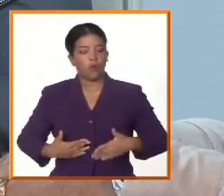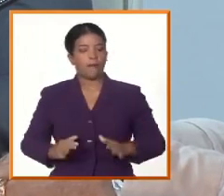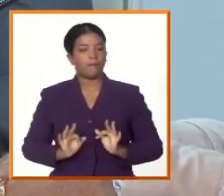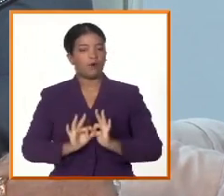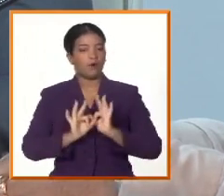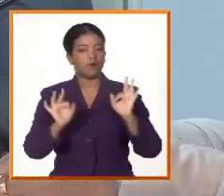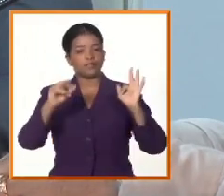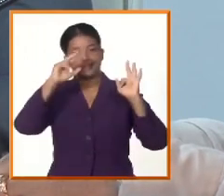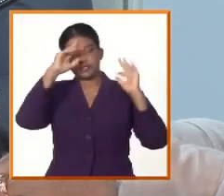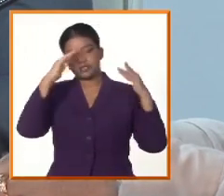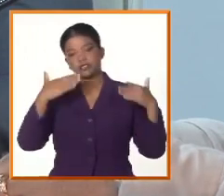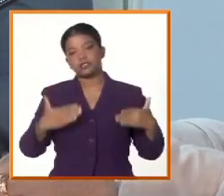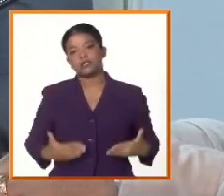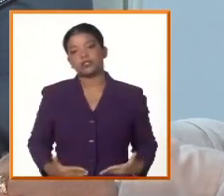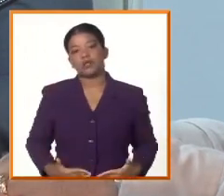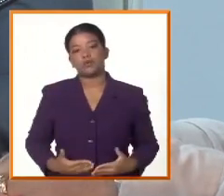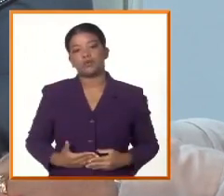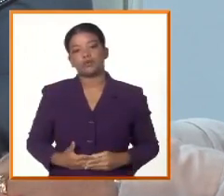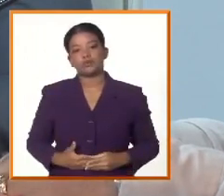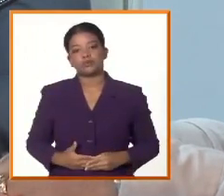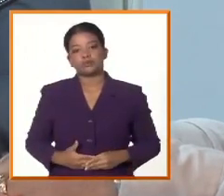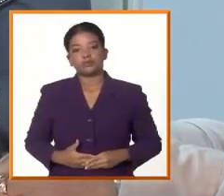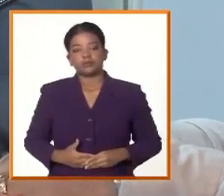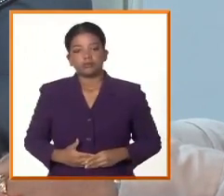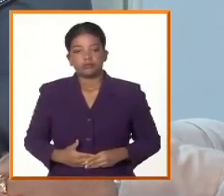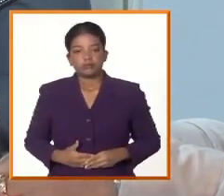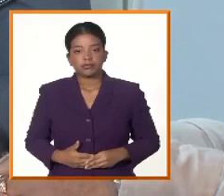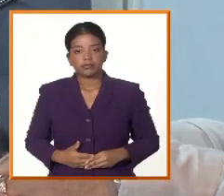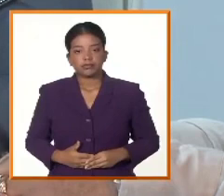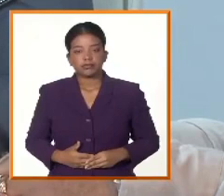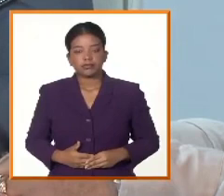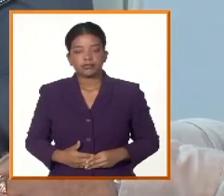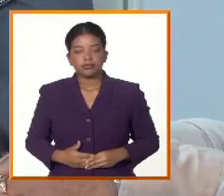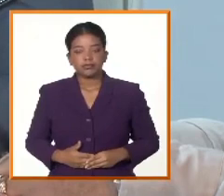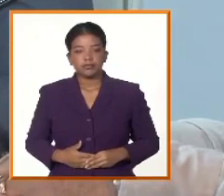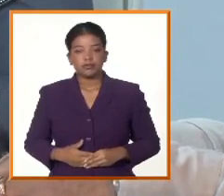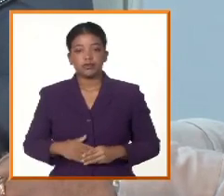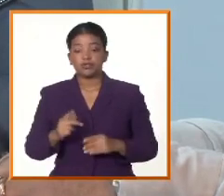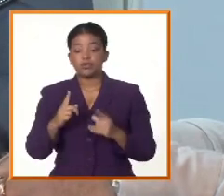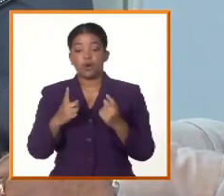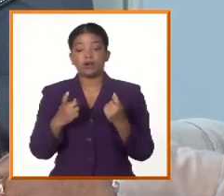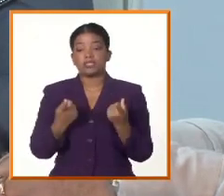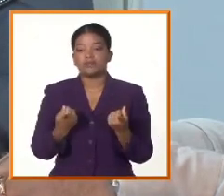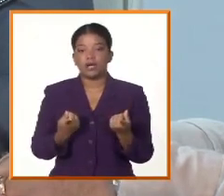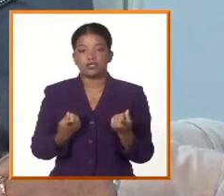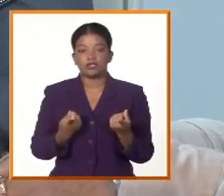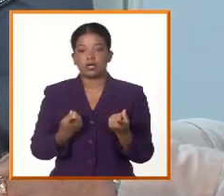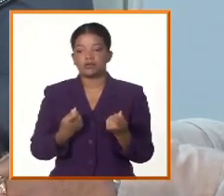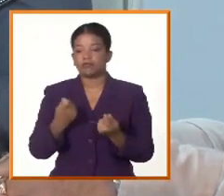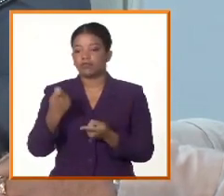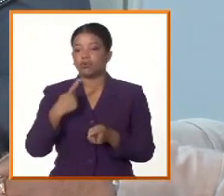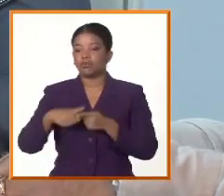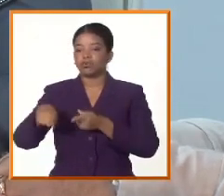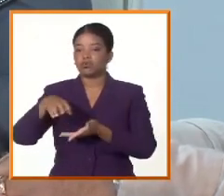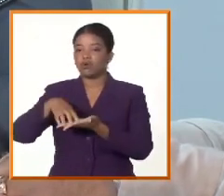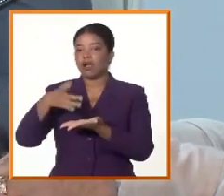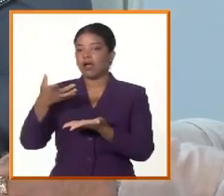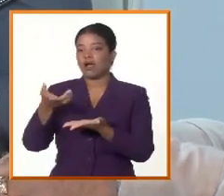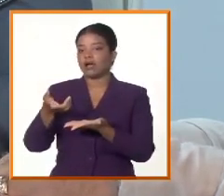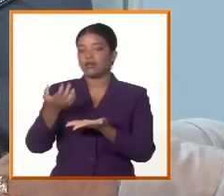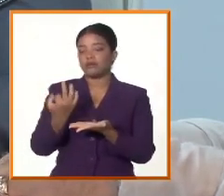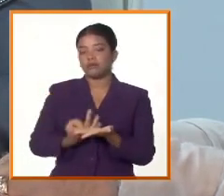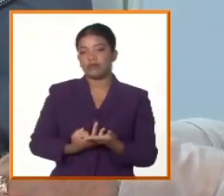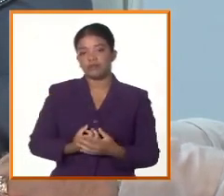re la dependencia de medios e insumos externos con respecto a la diversidad cultural con respeto a la diversidad